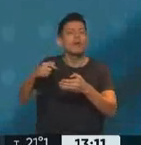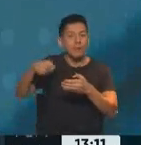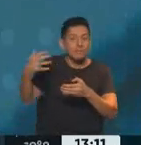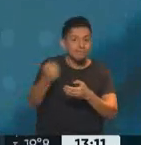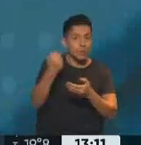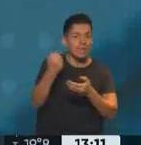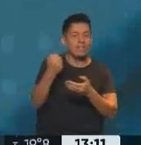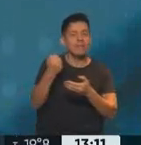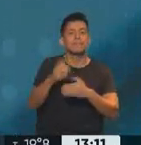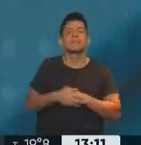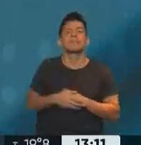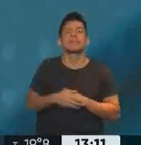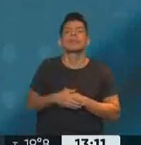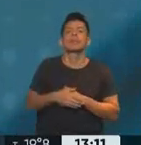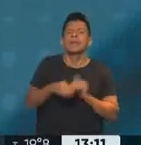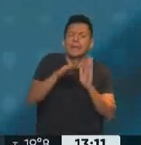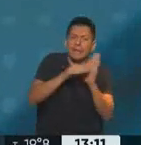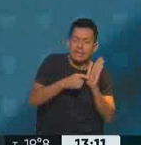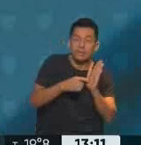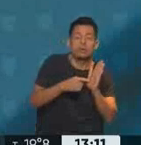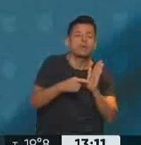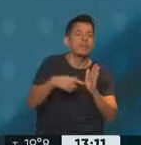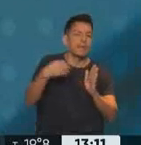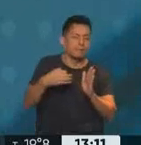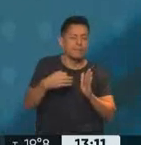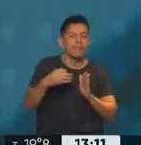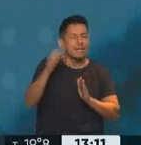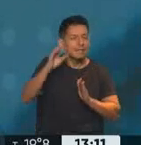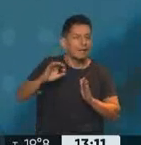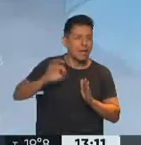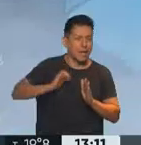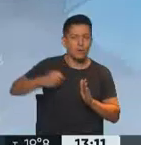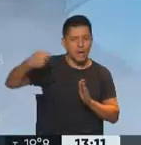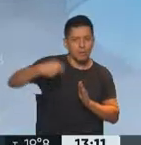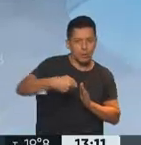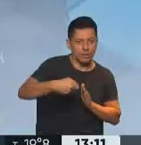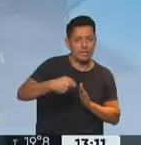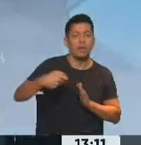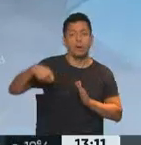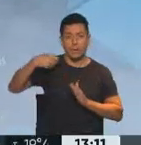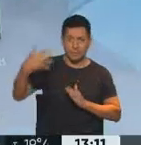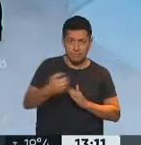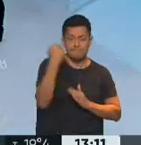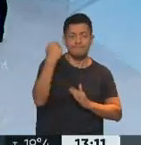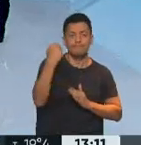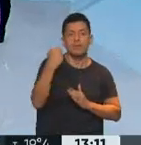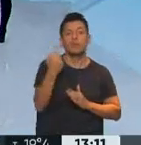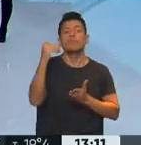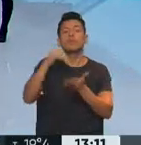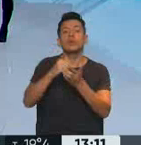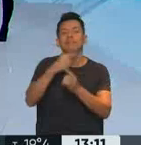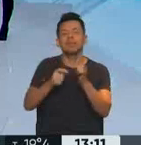tener que cumplir con los requisitos los 30 años de aportes para acceder una jubilación bueno hay más de un millón y medio de